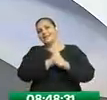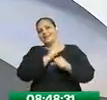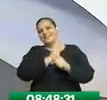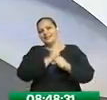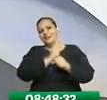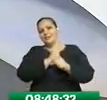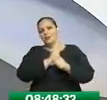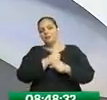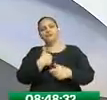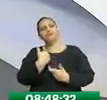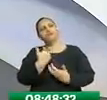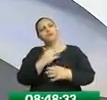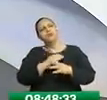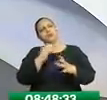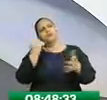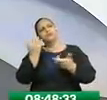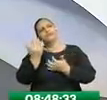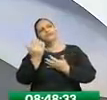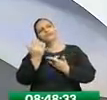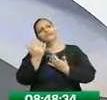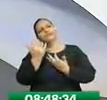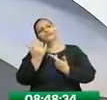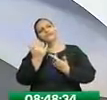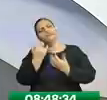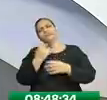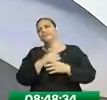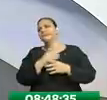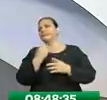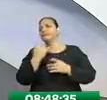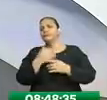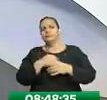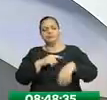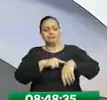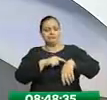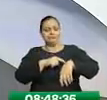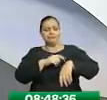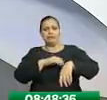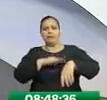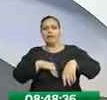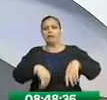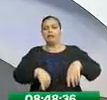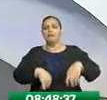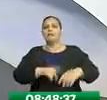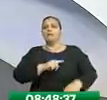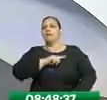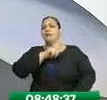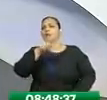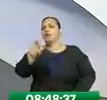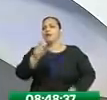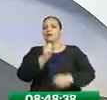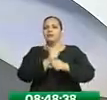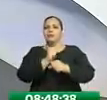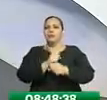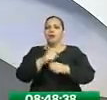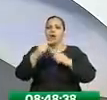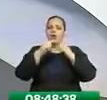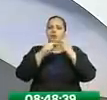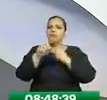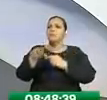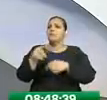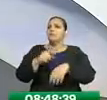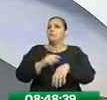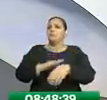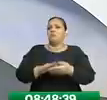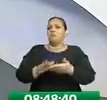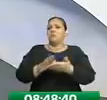el empresario no le va a justificar que llegó un día atrasado, al otro día atrasado. Ya, o sea, que le digo, ¿sabes qué? Claro, pues hay gente que quiere trabajar. Tu puesto